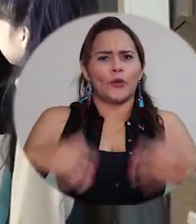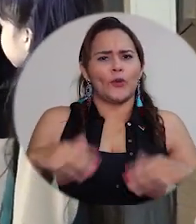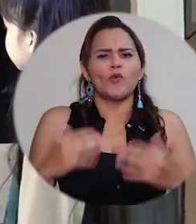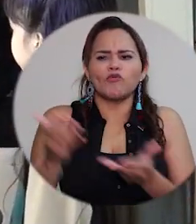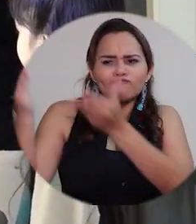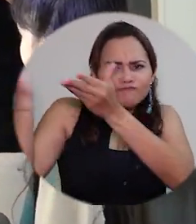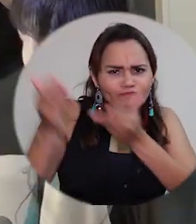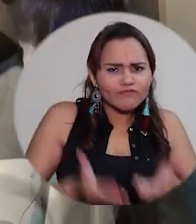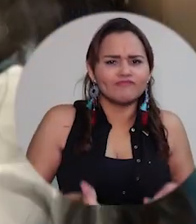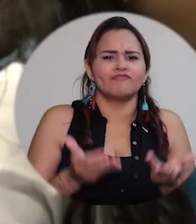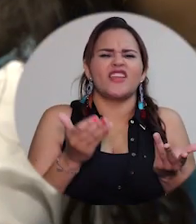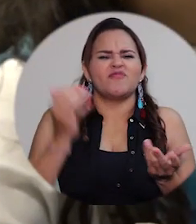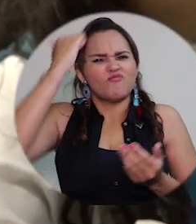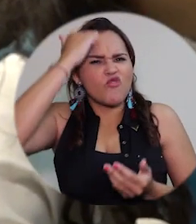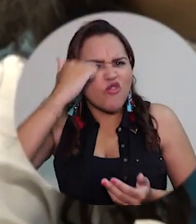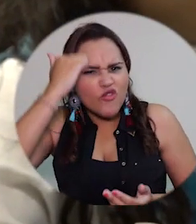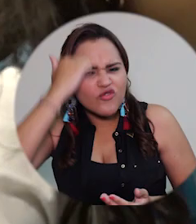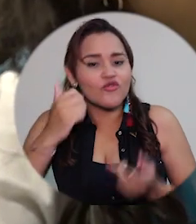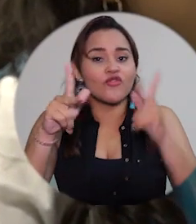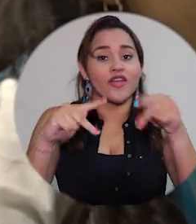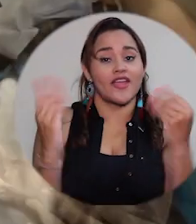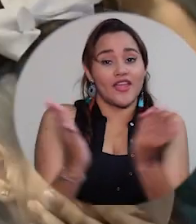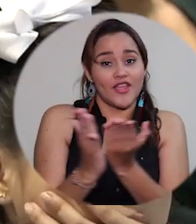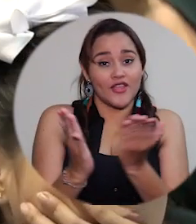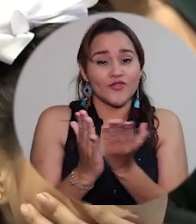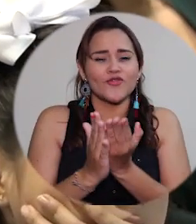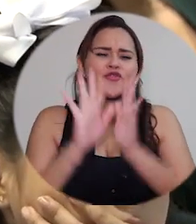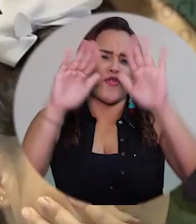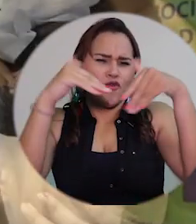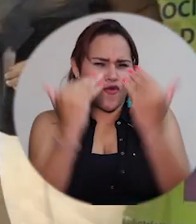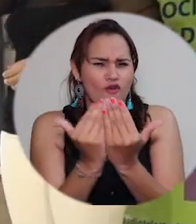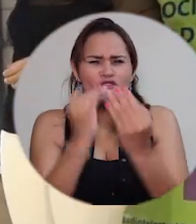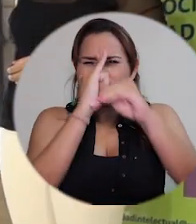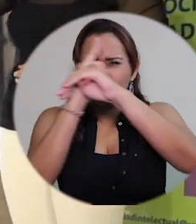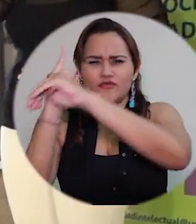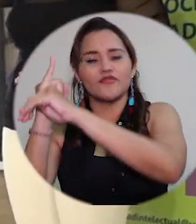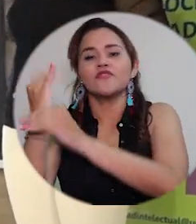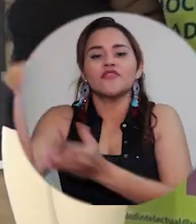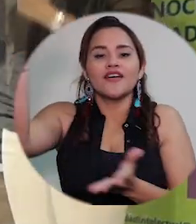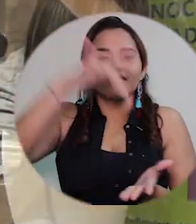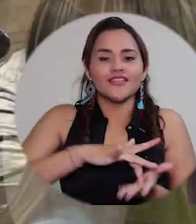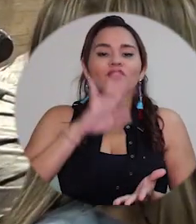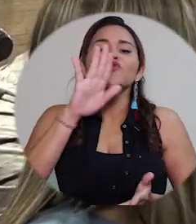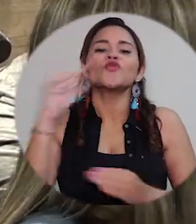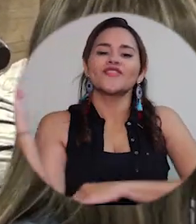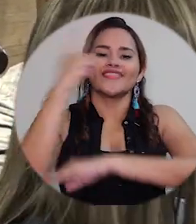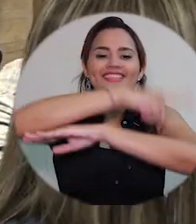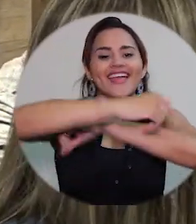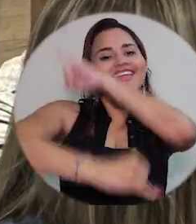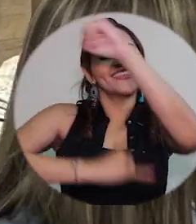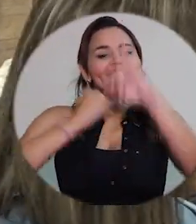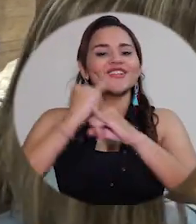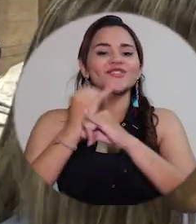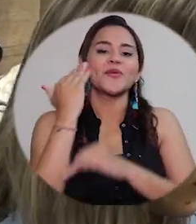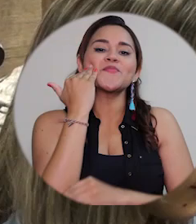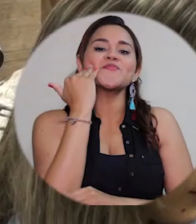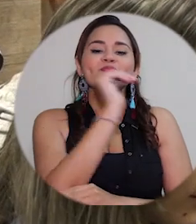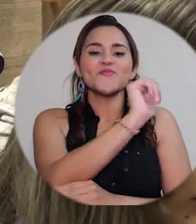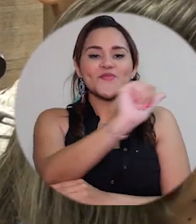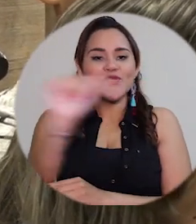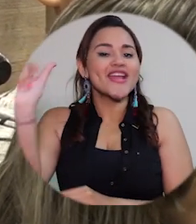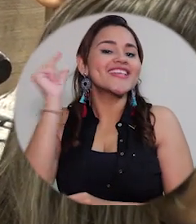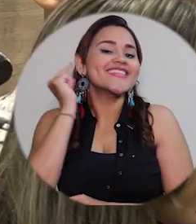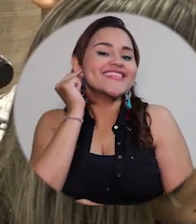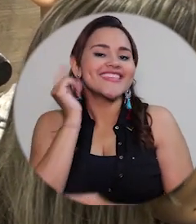del magdalena recibió a docentes y estudiantes e instituciones invitadas a la celebración del día internacional de la mujer y la niña en la